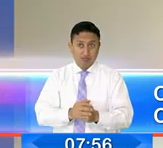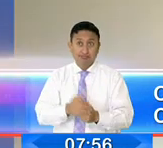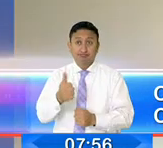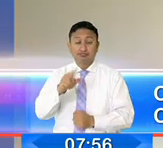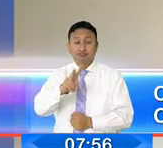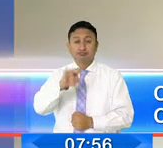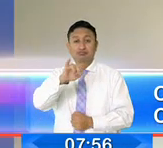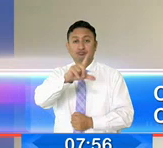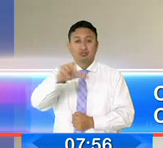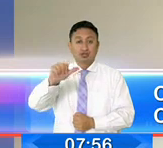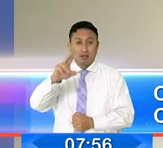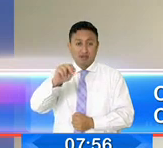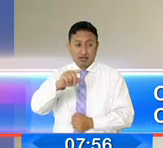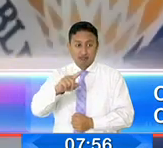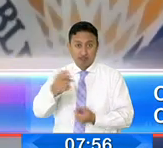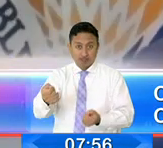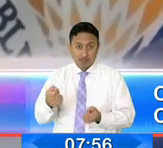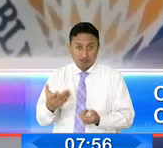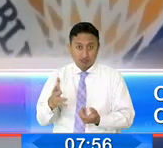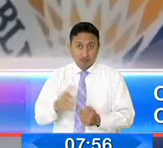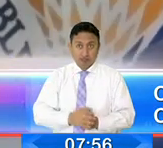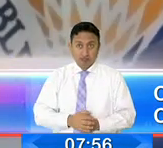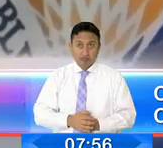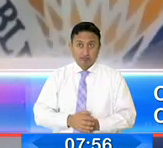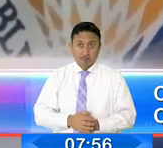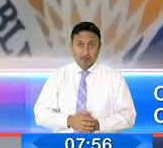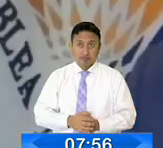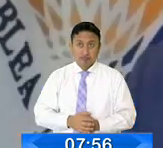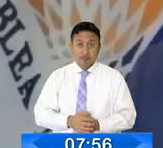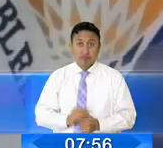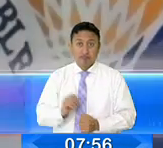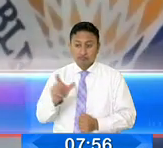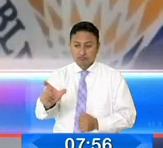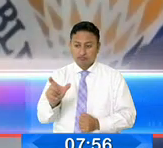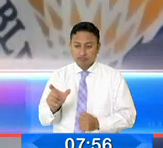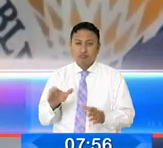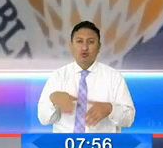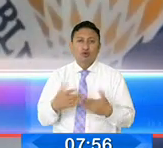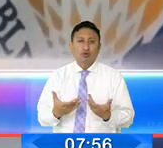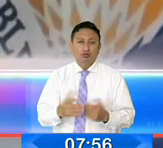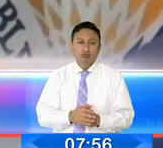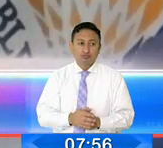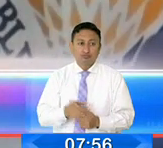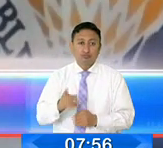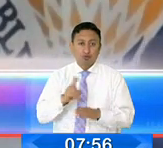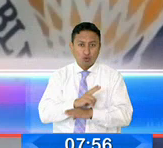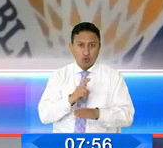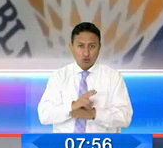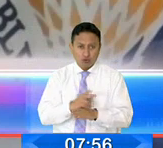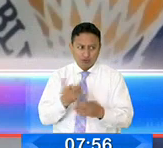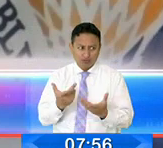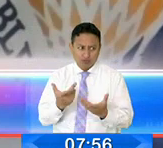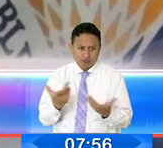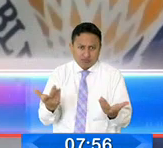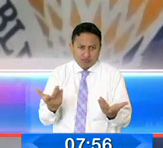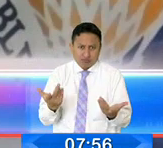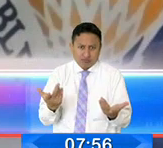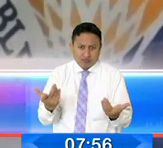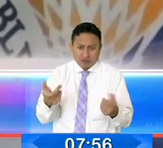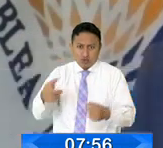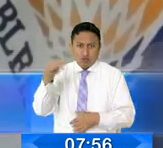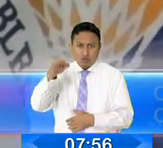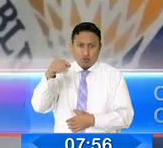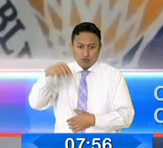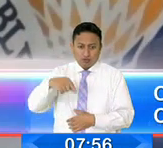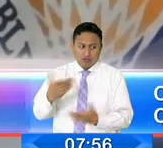el independiente Fabricio Villamar. No está claro su obtención, no está claro su uso. Digo, no está claro su uso porque no tenemos